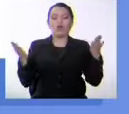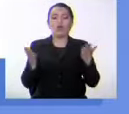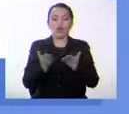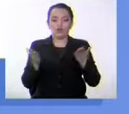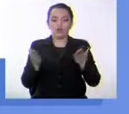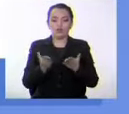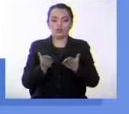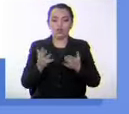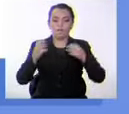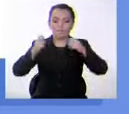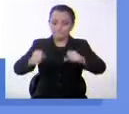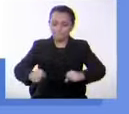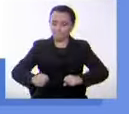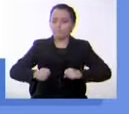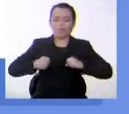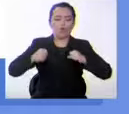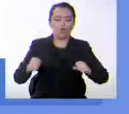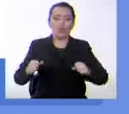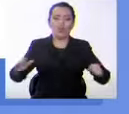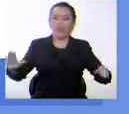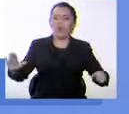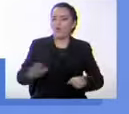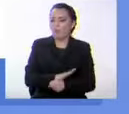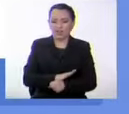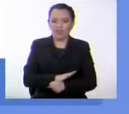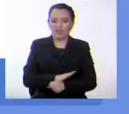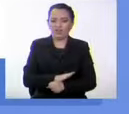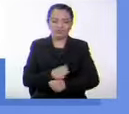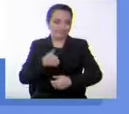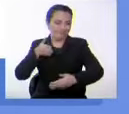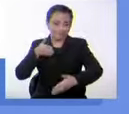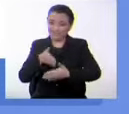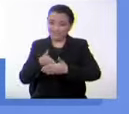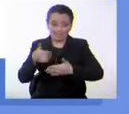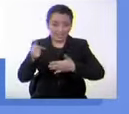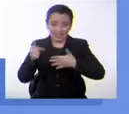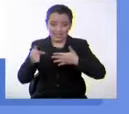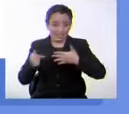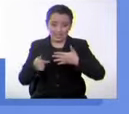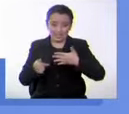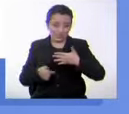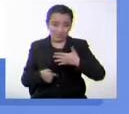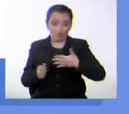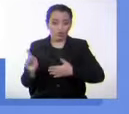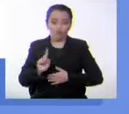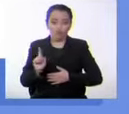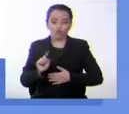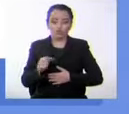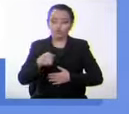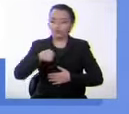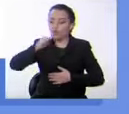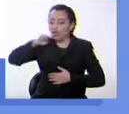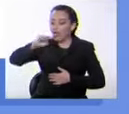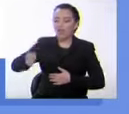un poder total o absoluto, no limitado por las leyes y se comporta de manera autoritaria y